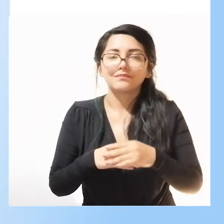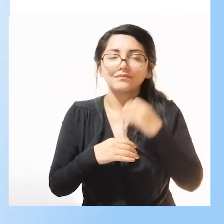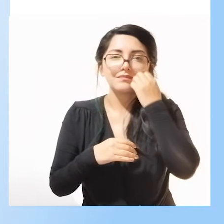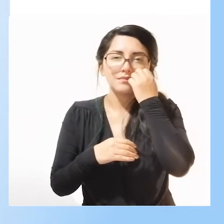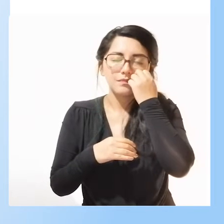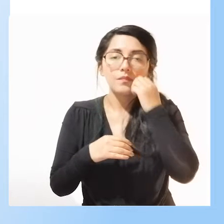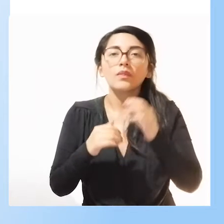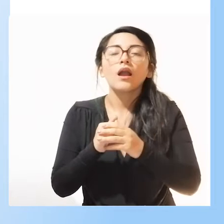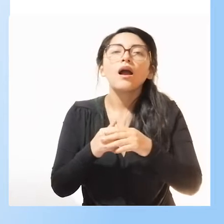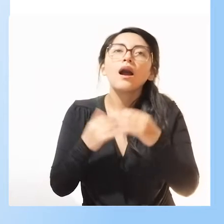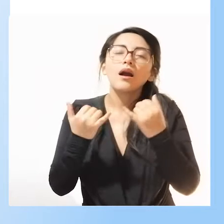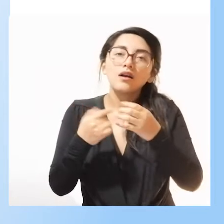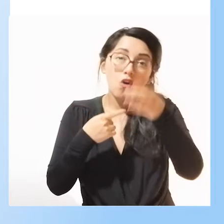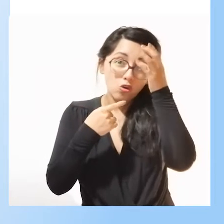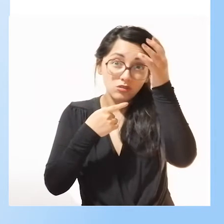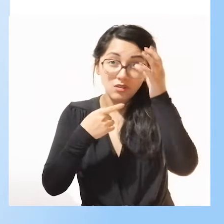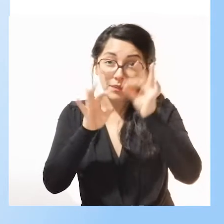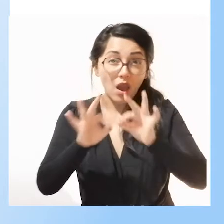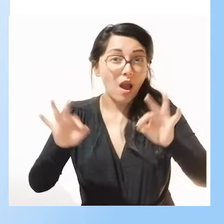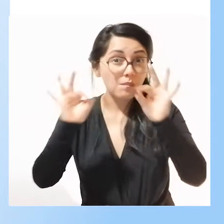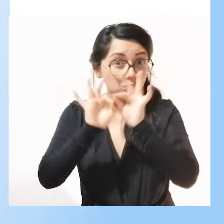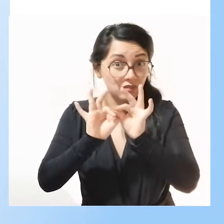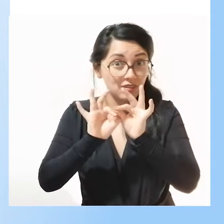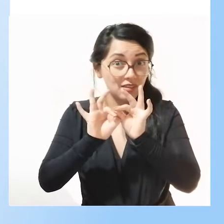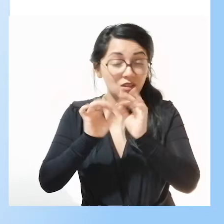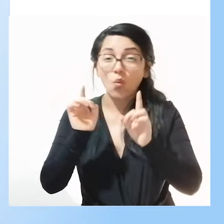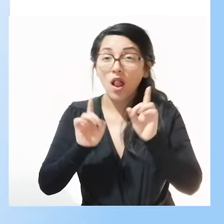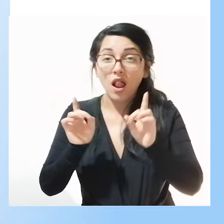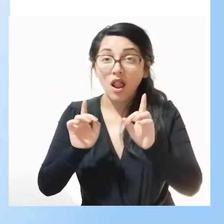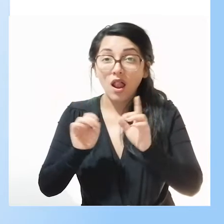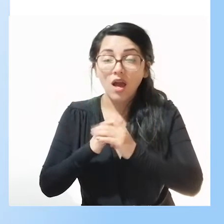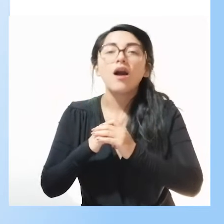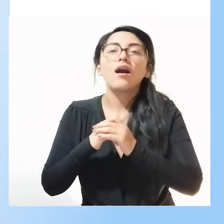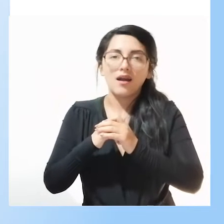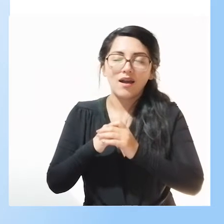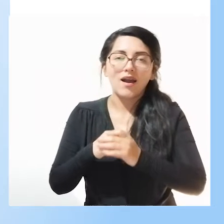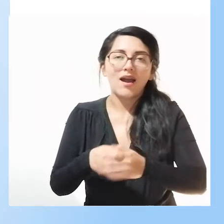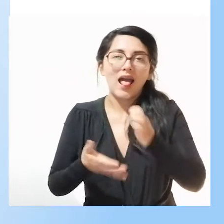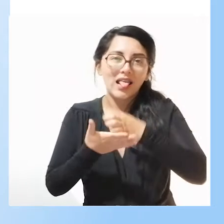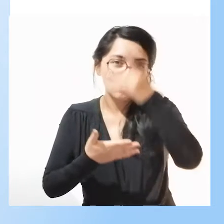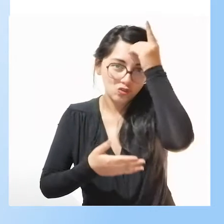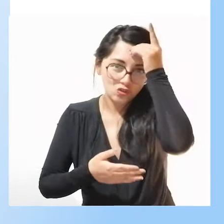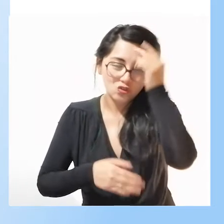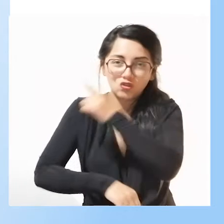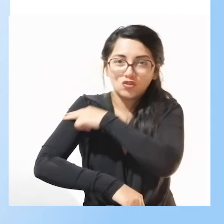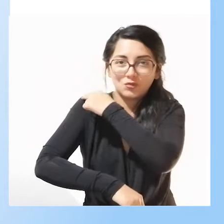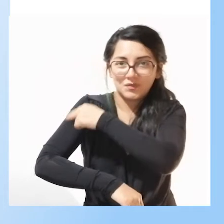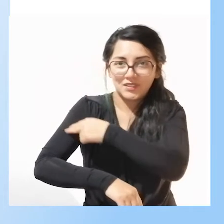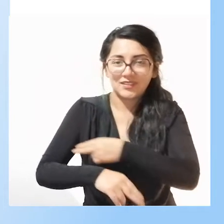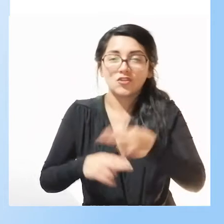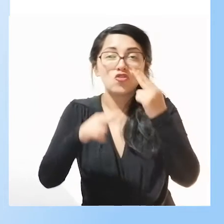El concepto clave también que no podía faltar es el de pedagogía hospitalaria. Aunque